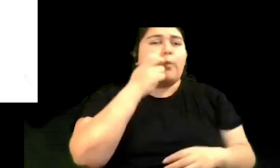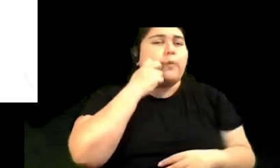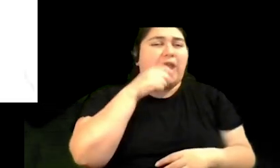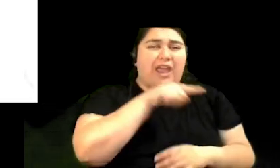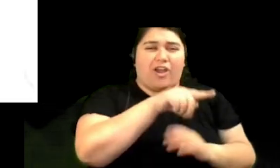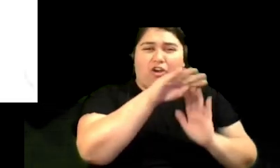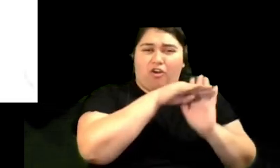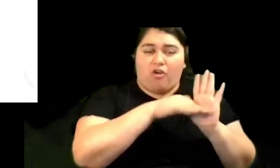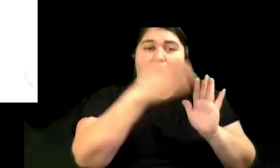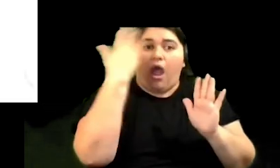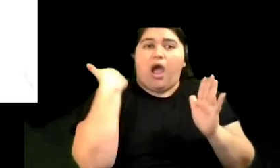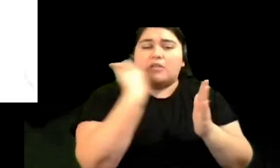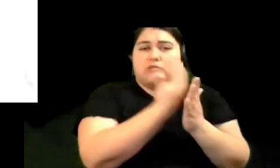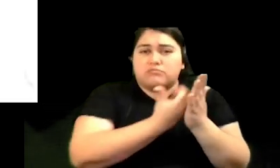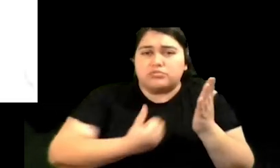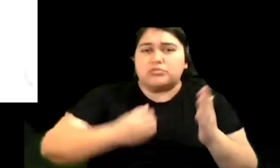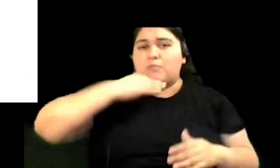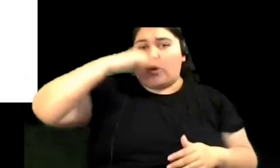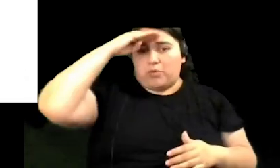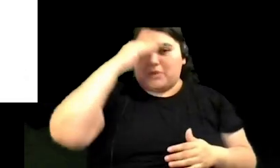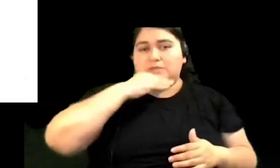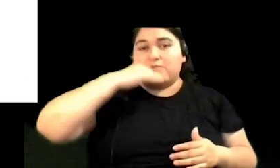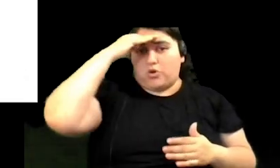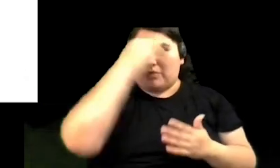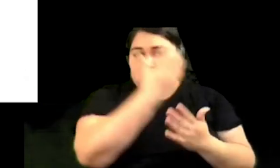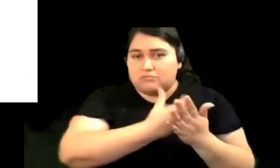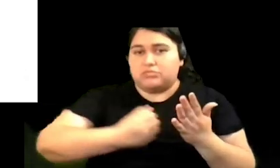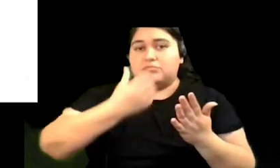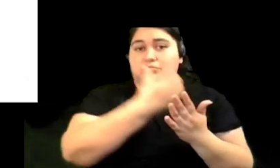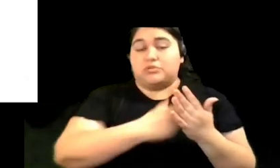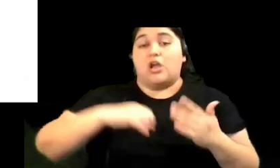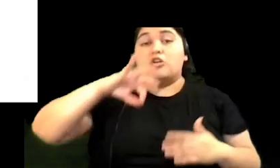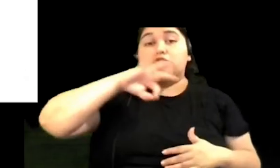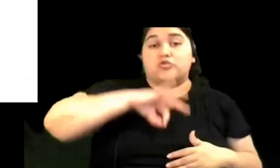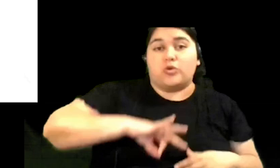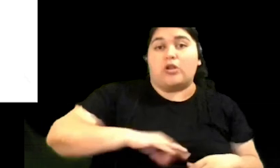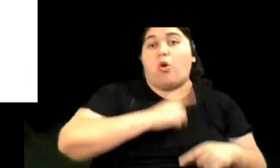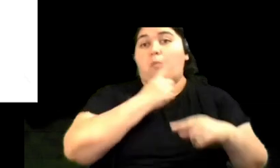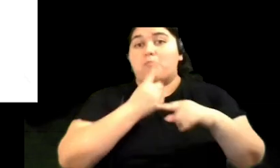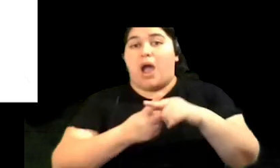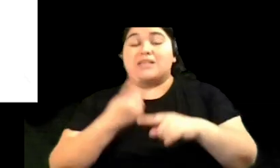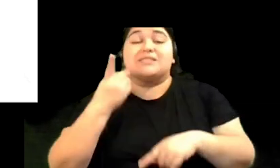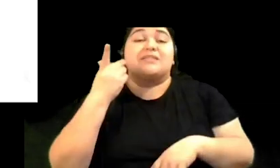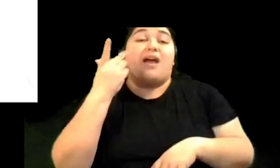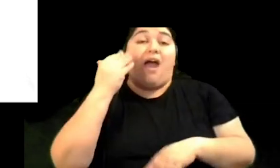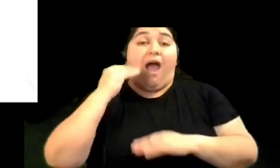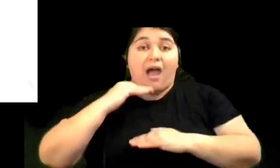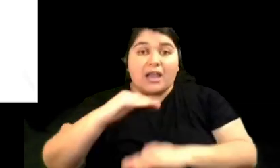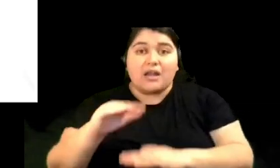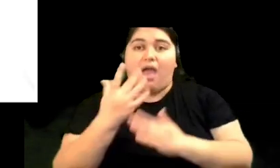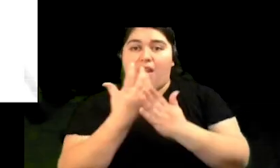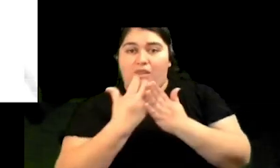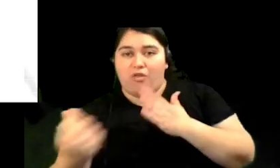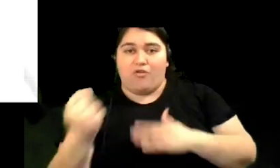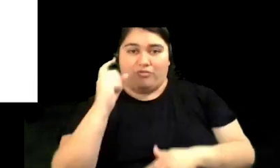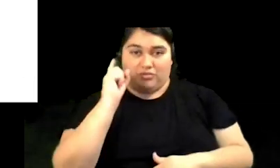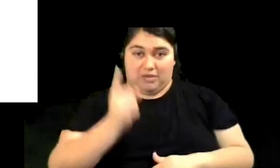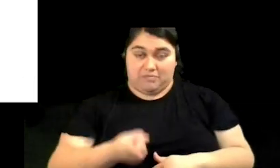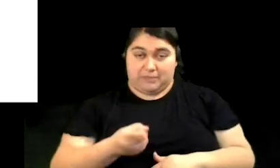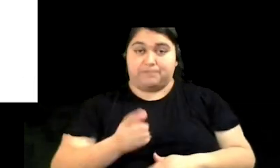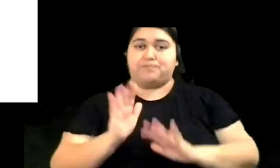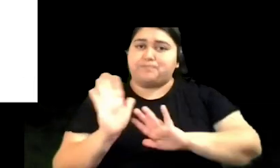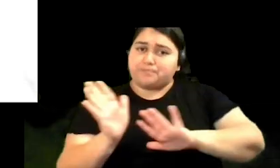nos retenían mensualmente. Sueldo más la 12ª parte del aguinaldo. Lo que es renta